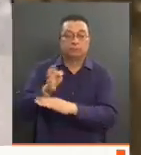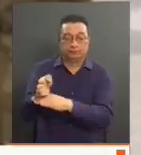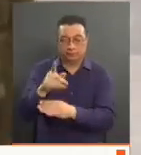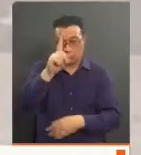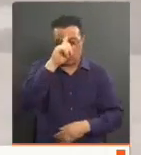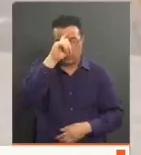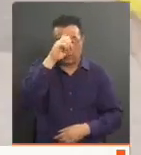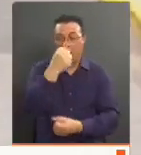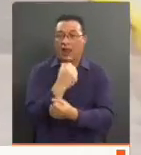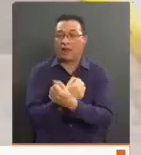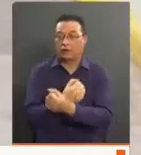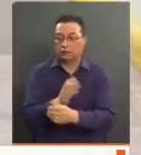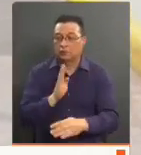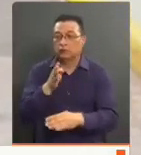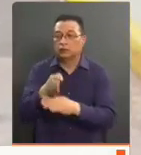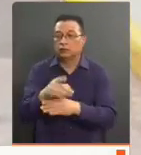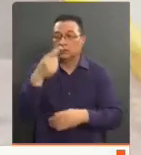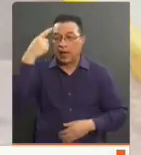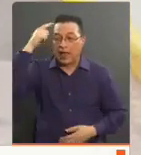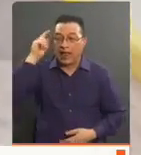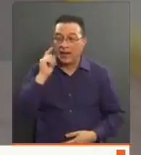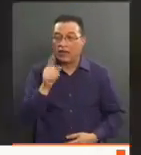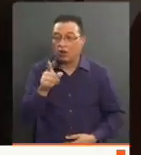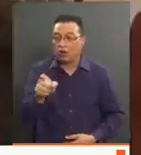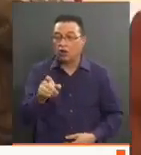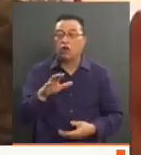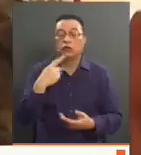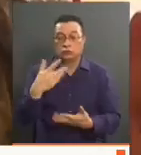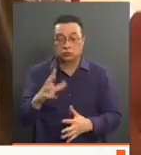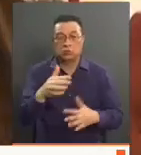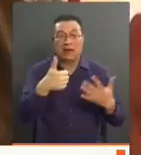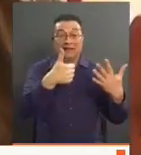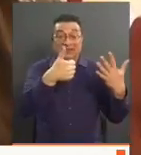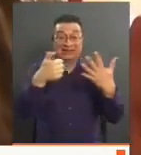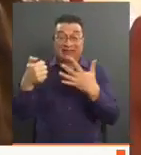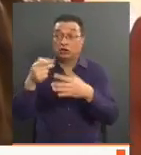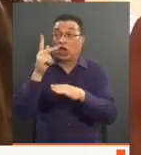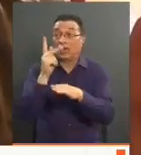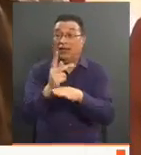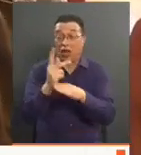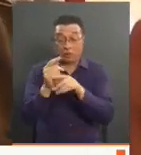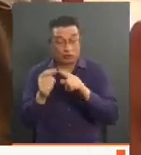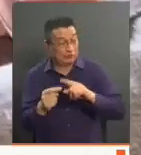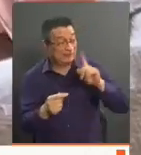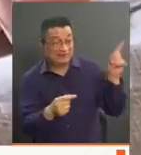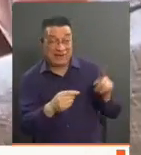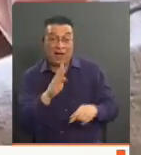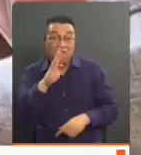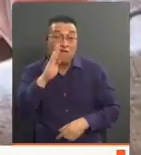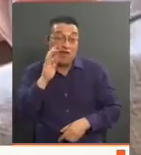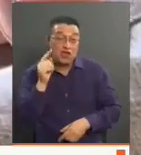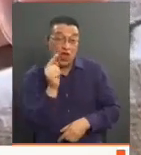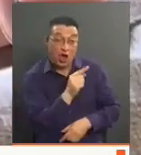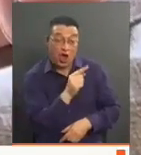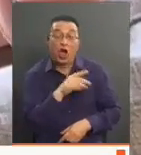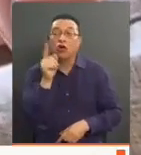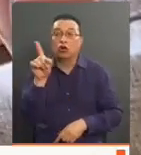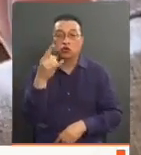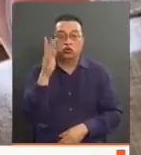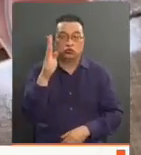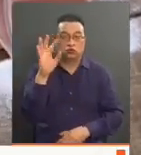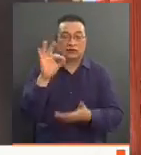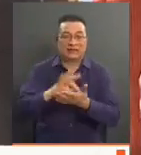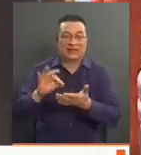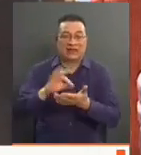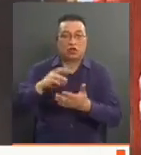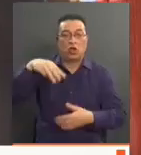para visitar al funcionario herido. Mientras tanto, y a 600 kilómetros de distancia, en la región del Biobío, el subsecretario del Interior, Manuel Monsalve, hacía